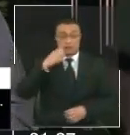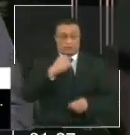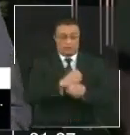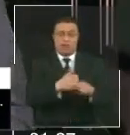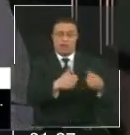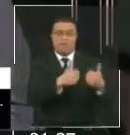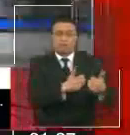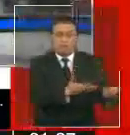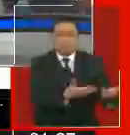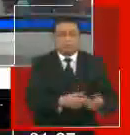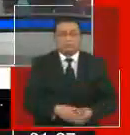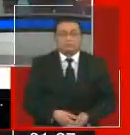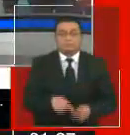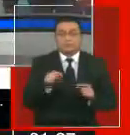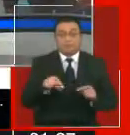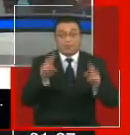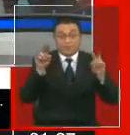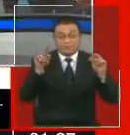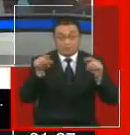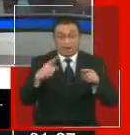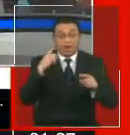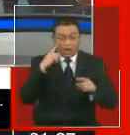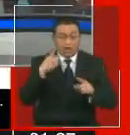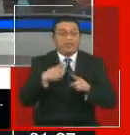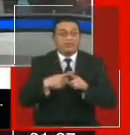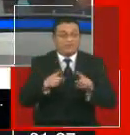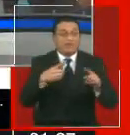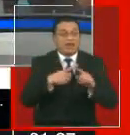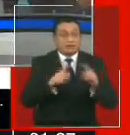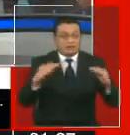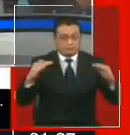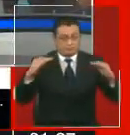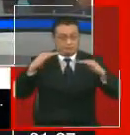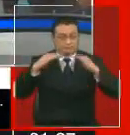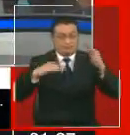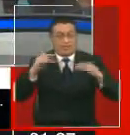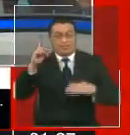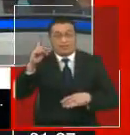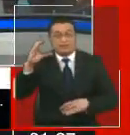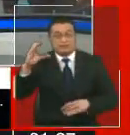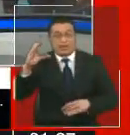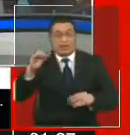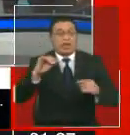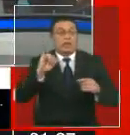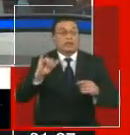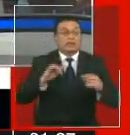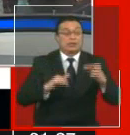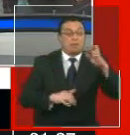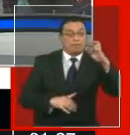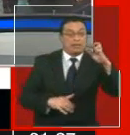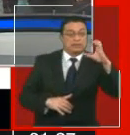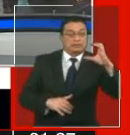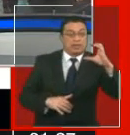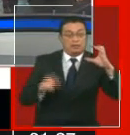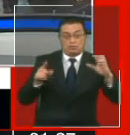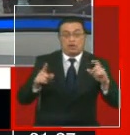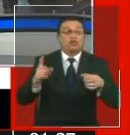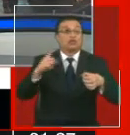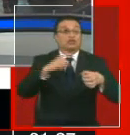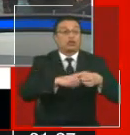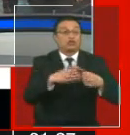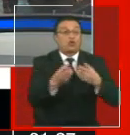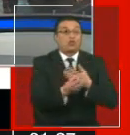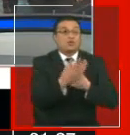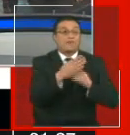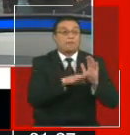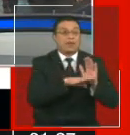pega. Este no es el primer tema, además, en que vemos diferencias importantes entre, por ejemplo, la Democracia Cristiana y el Partido Comunista, que son socios en la nueva